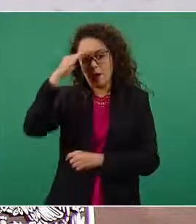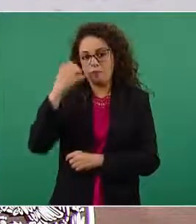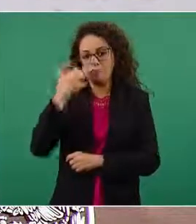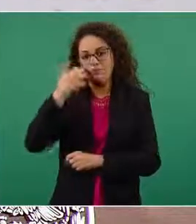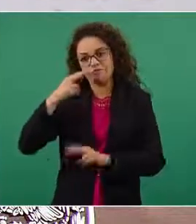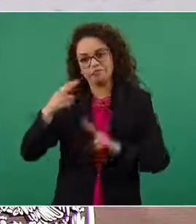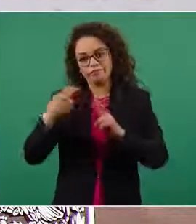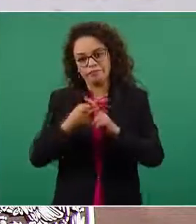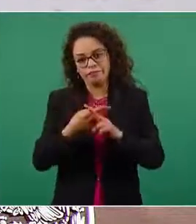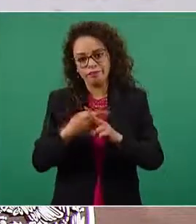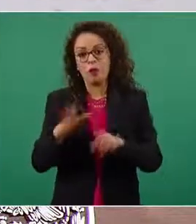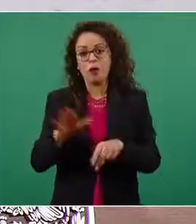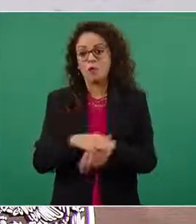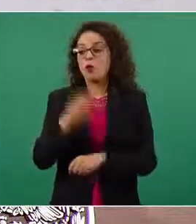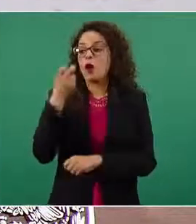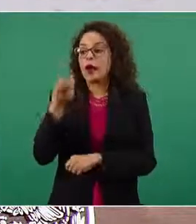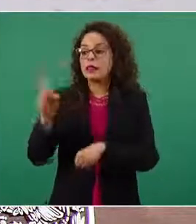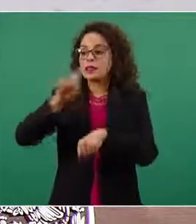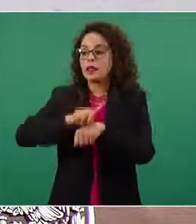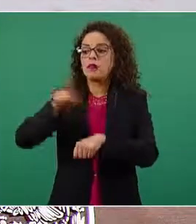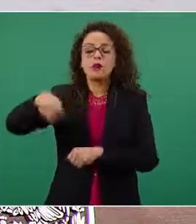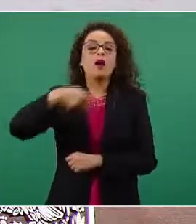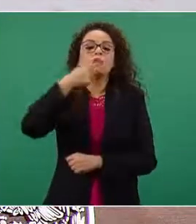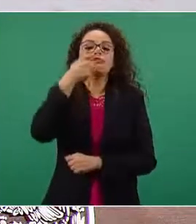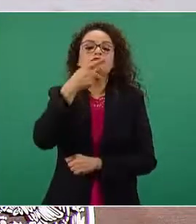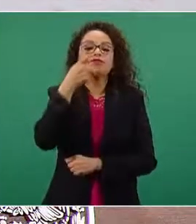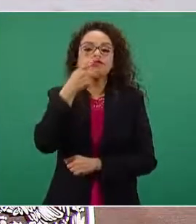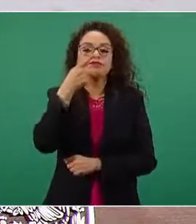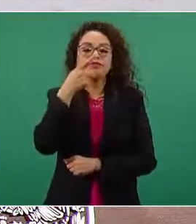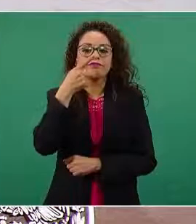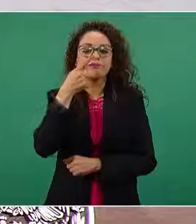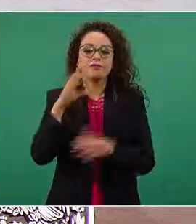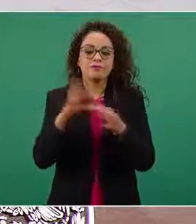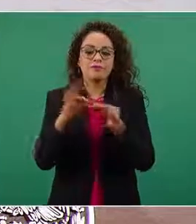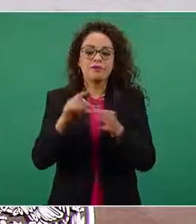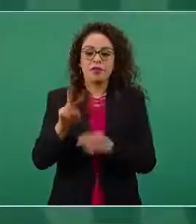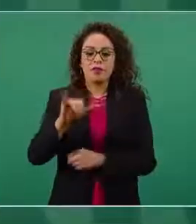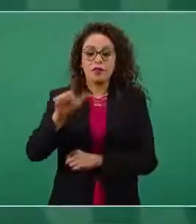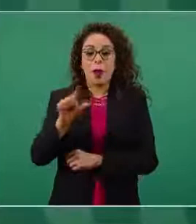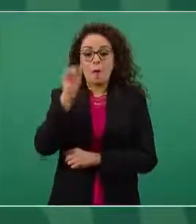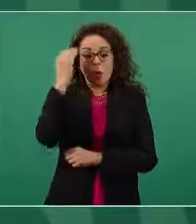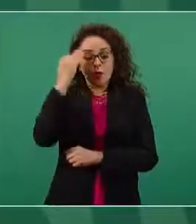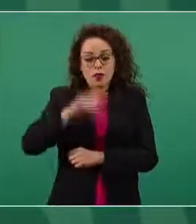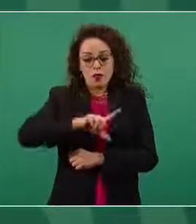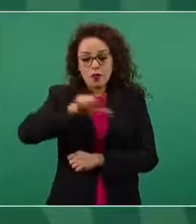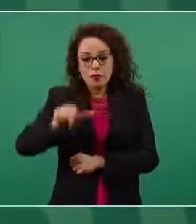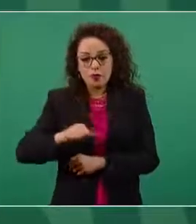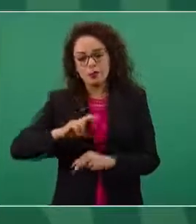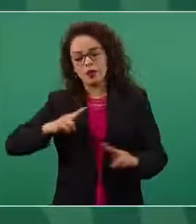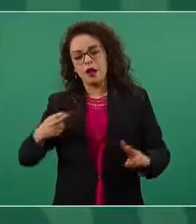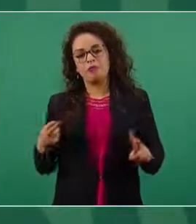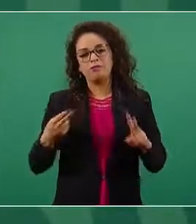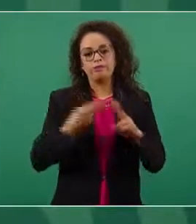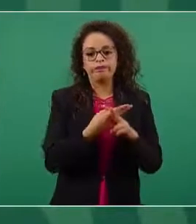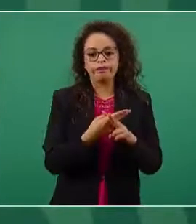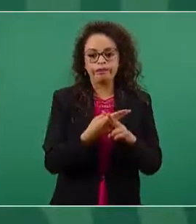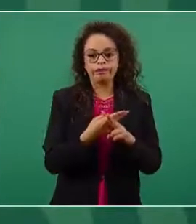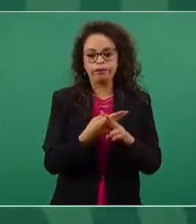por lo que ahí dijo Villa. Poco después lo asesinaron en